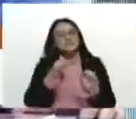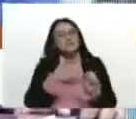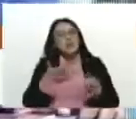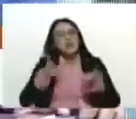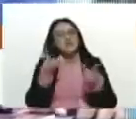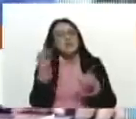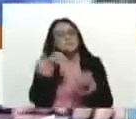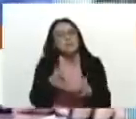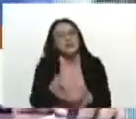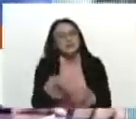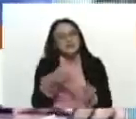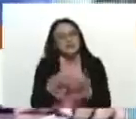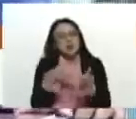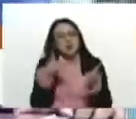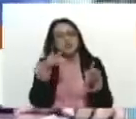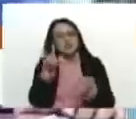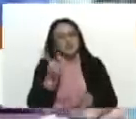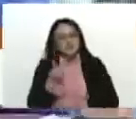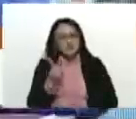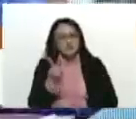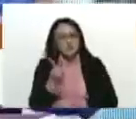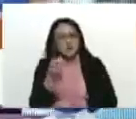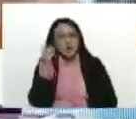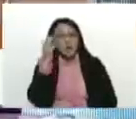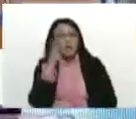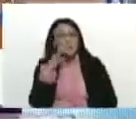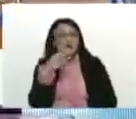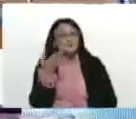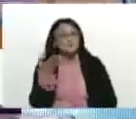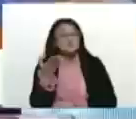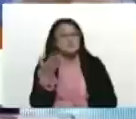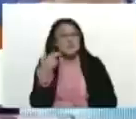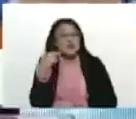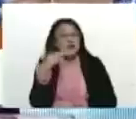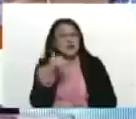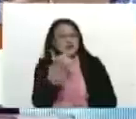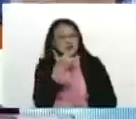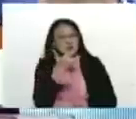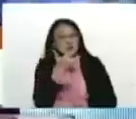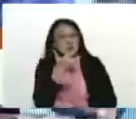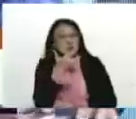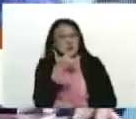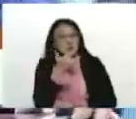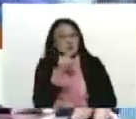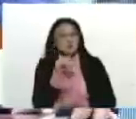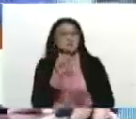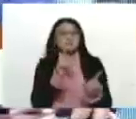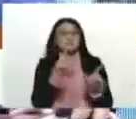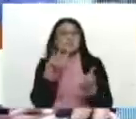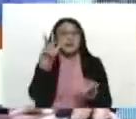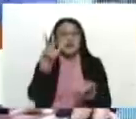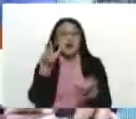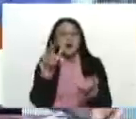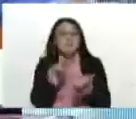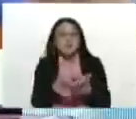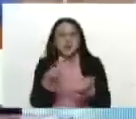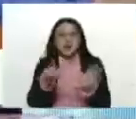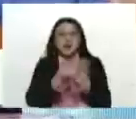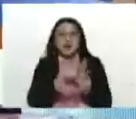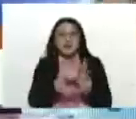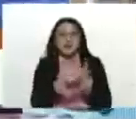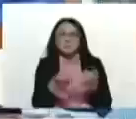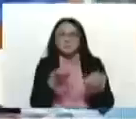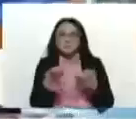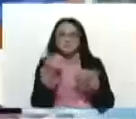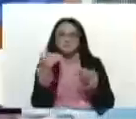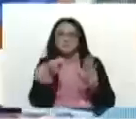y se equivoca Obama porque Obama pensó que una vez que se aprobara esta ley las medidas